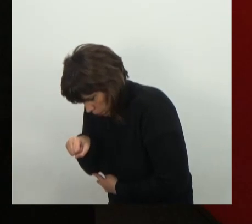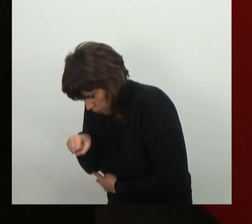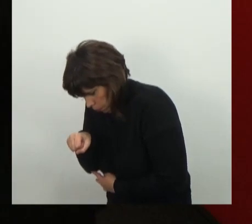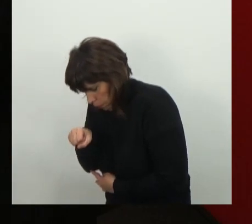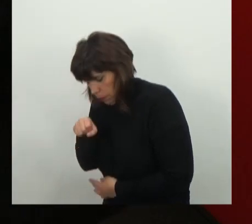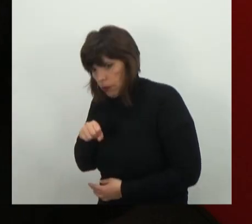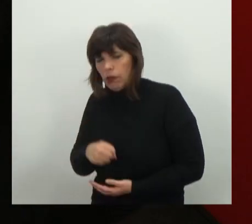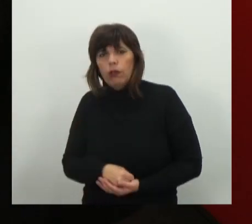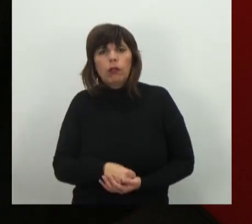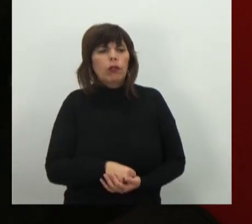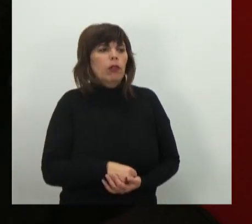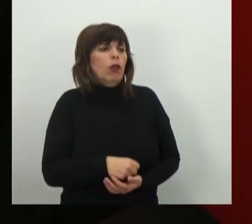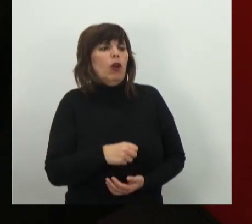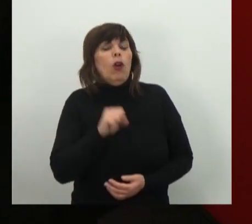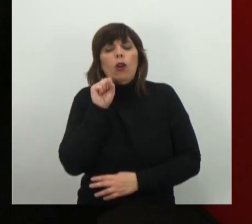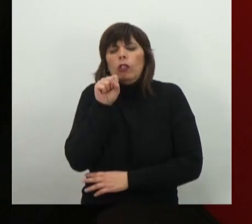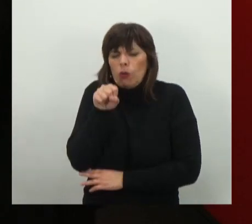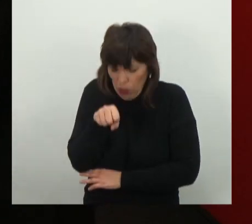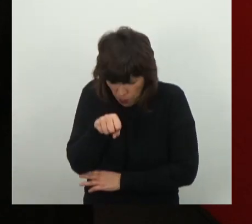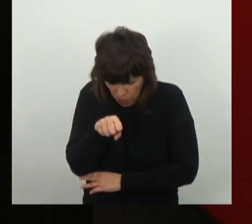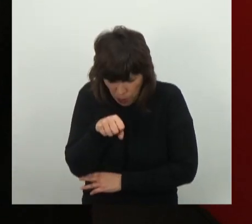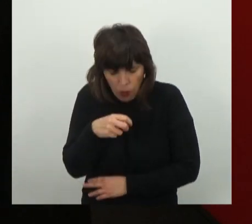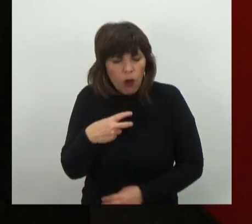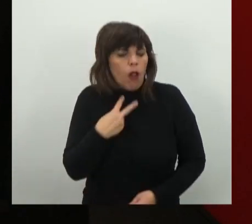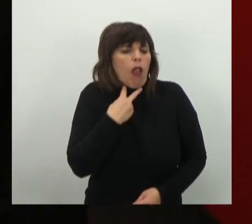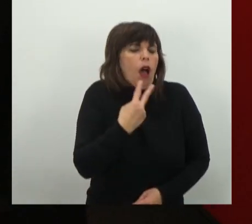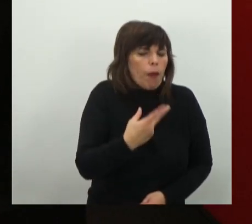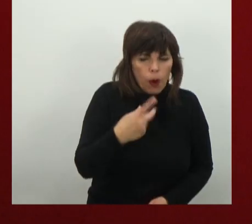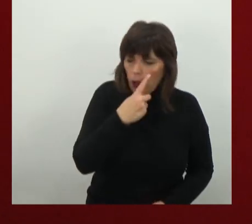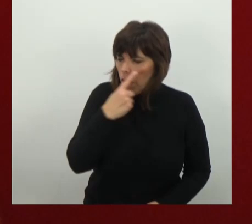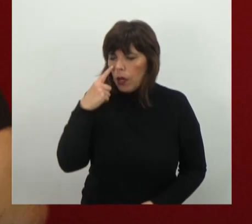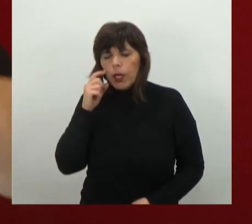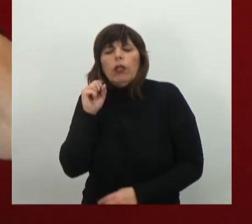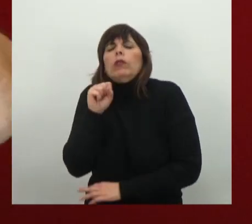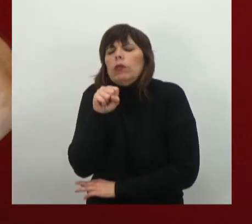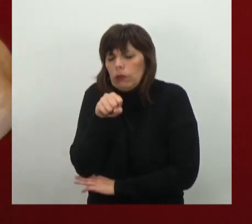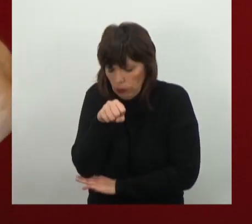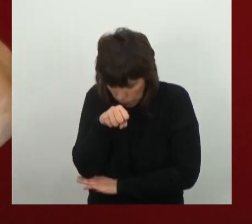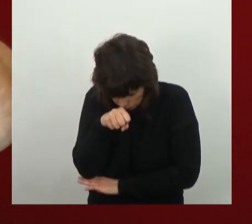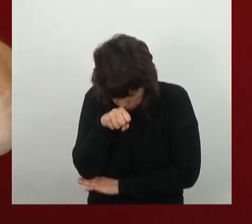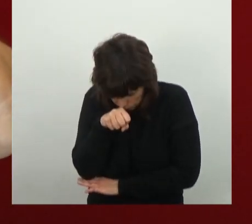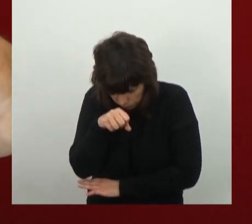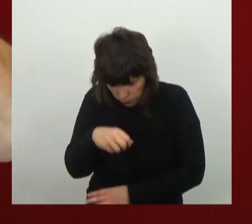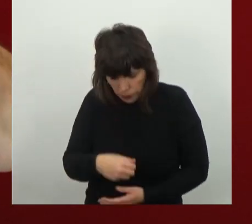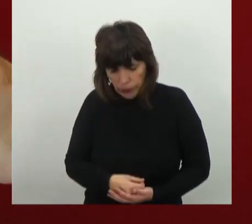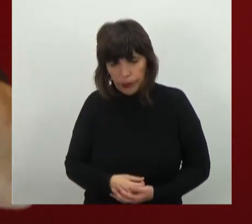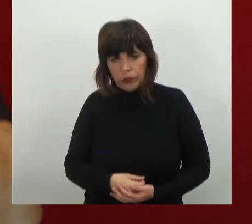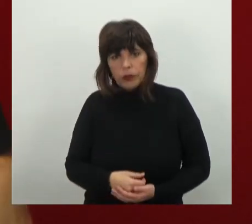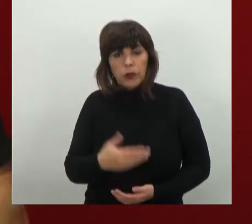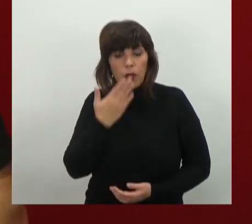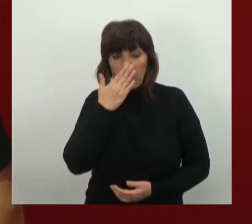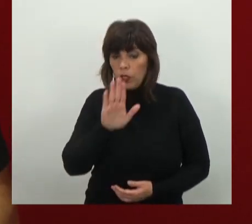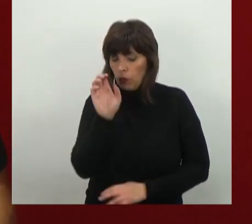Están doblados en su voz, en su mirada. Están doblados en su actitud.